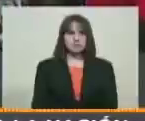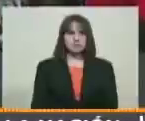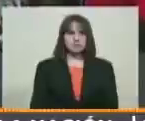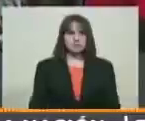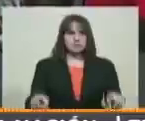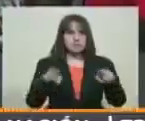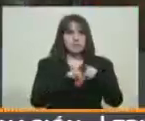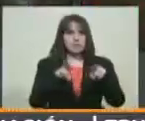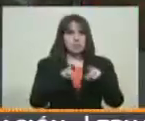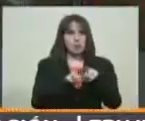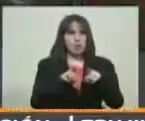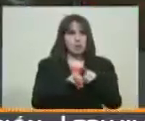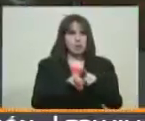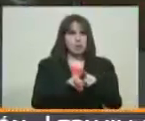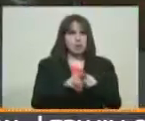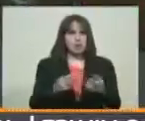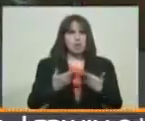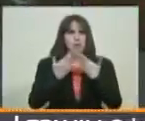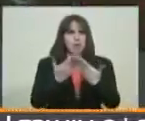Igualmente la vivienda.